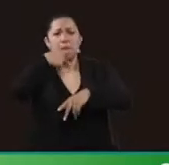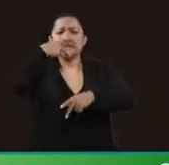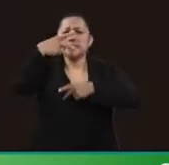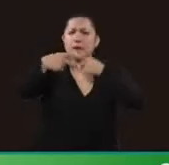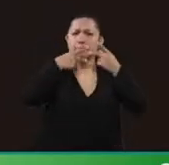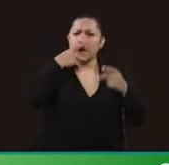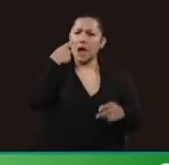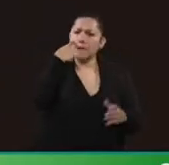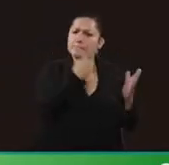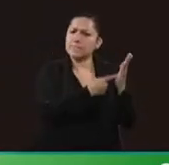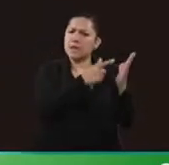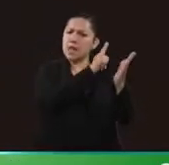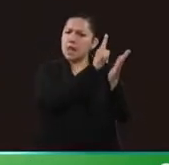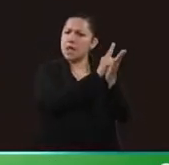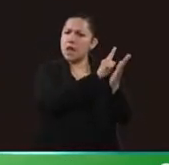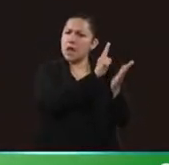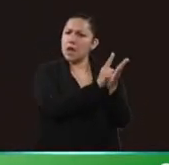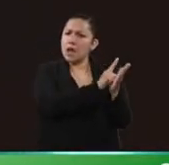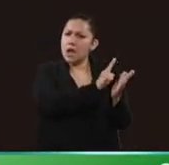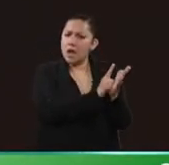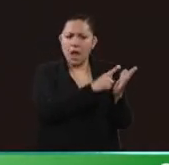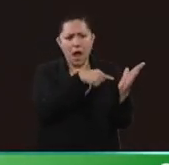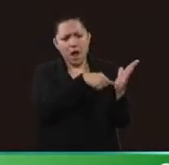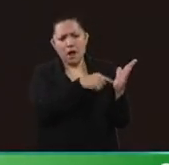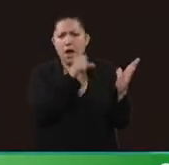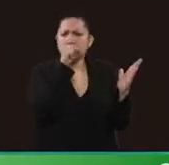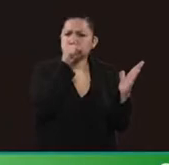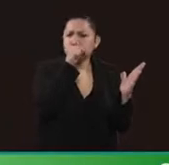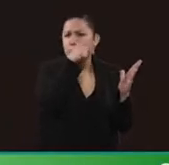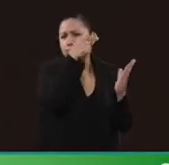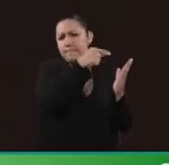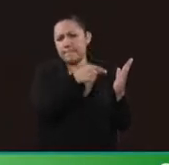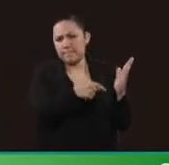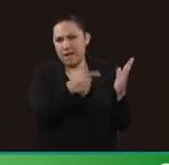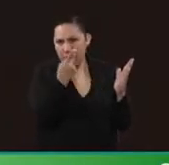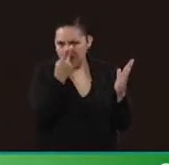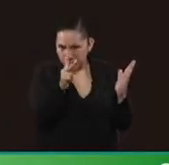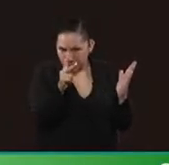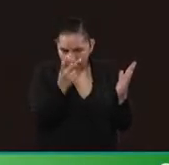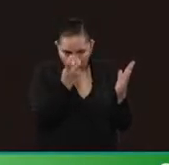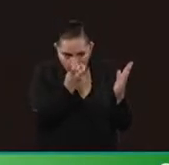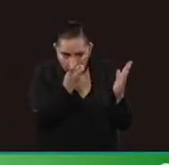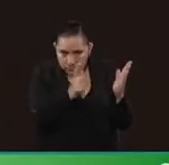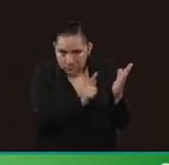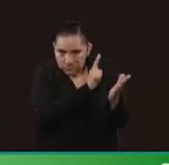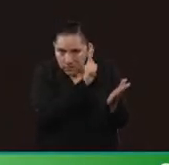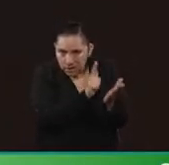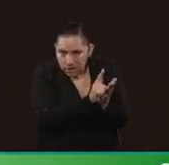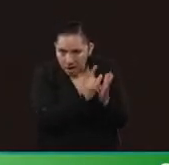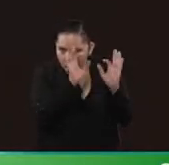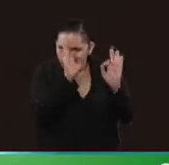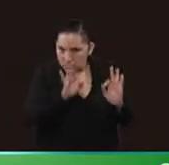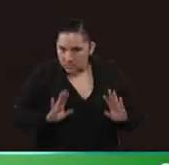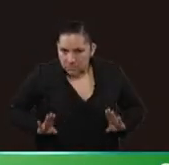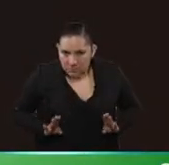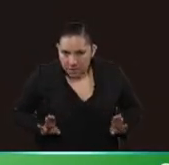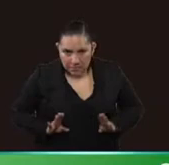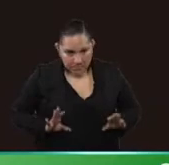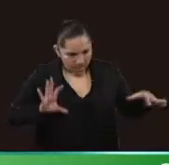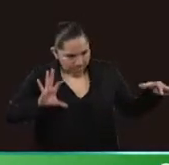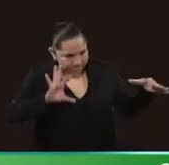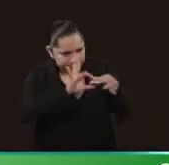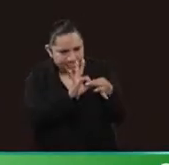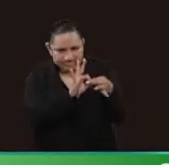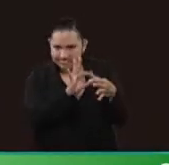son totalmente ilegítimas una y otra vez aquí han venido a